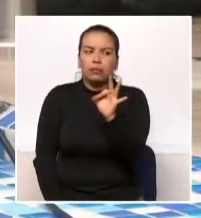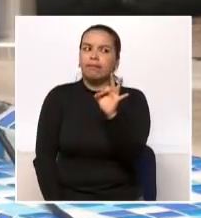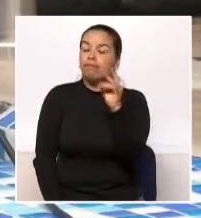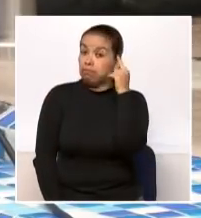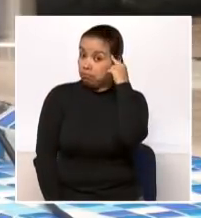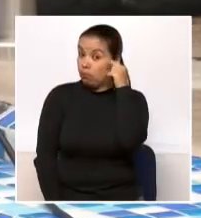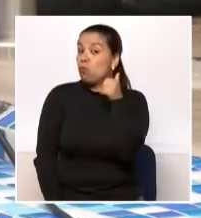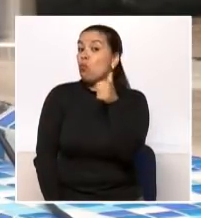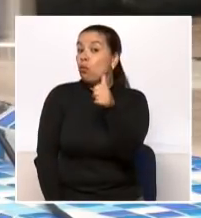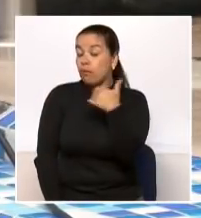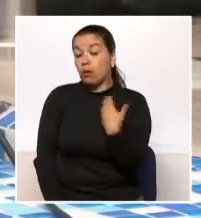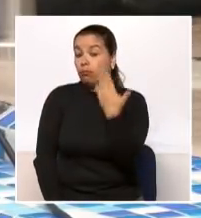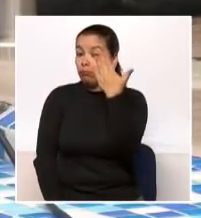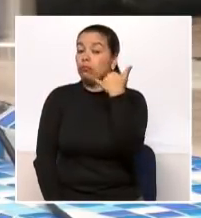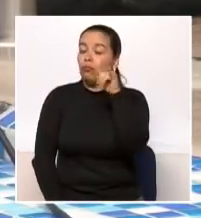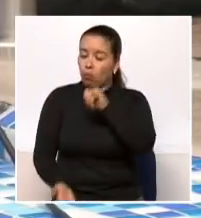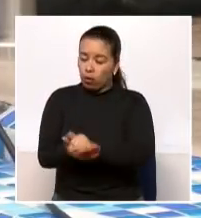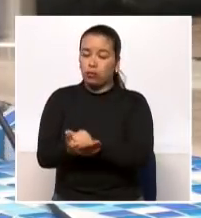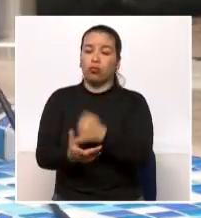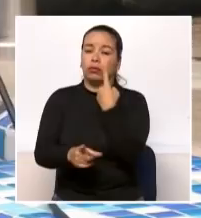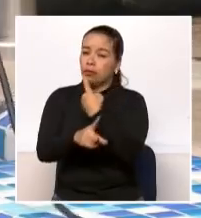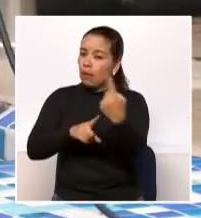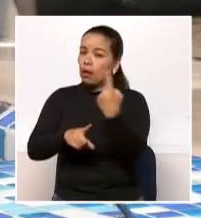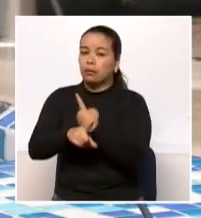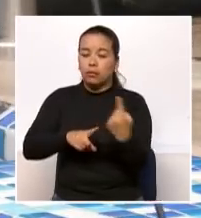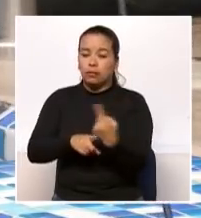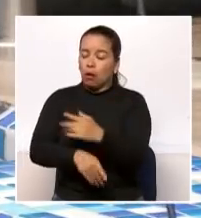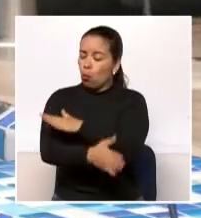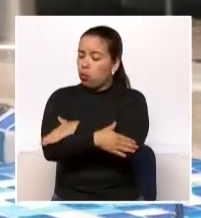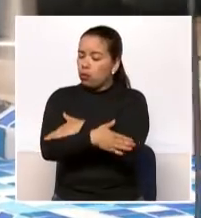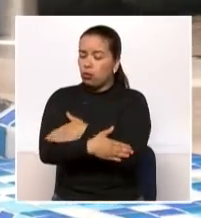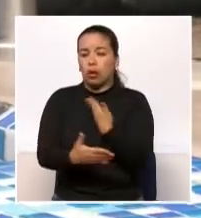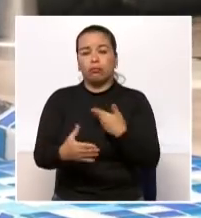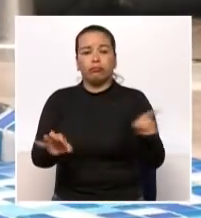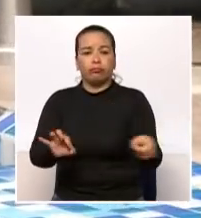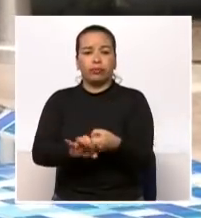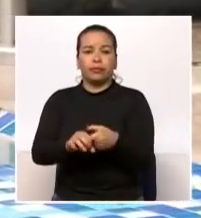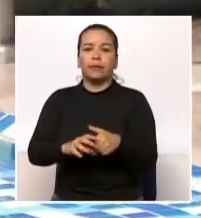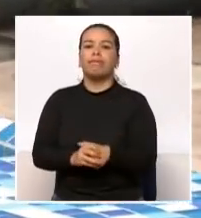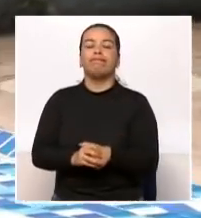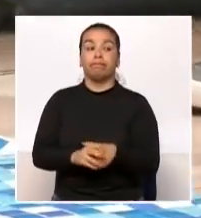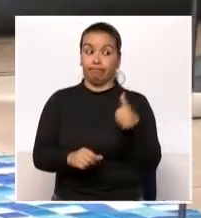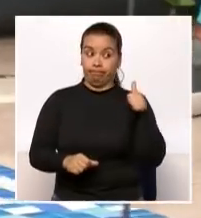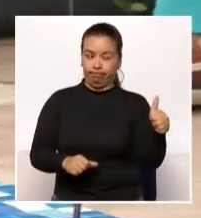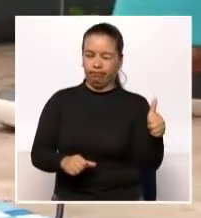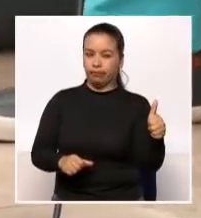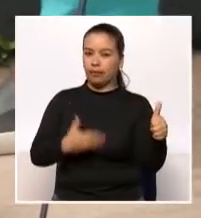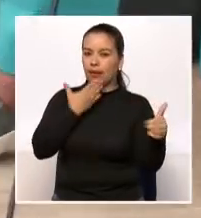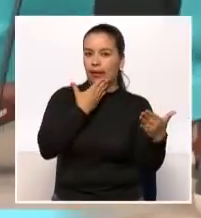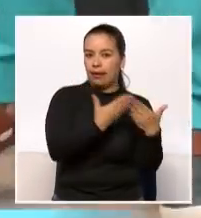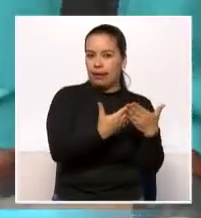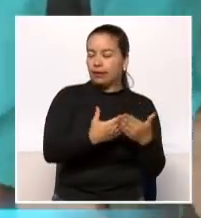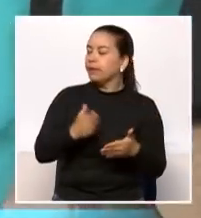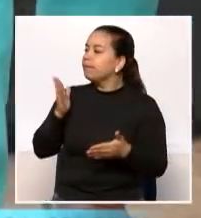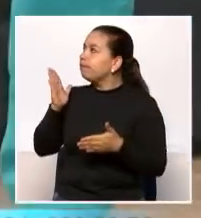bueno realizarlo y por eso lo hago constantemente. Ok, doctor Juan Carlos, gracias